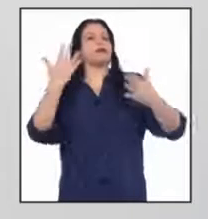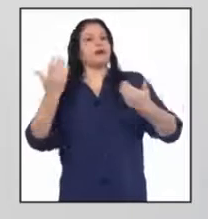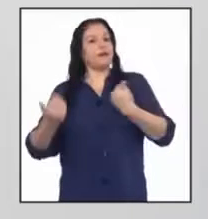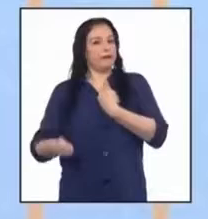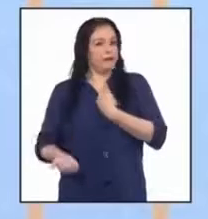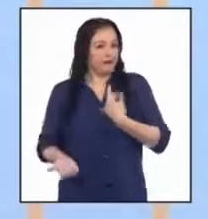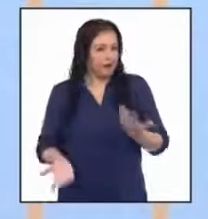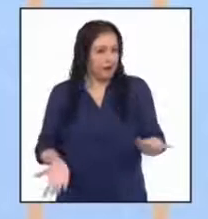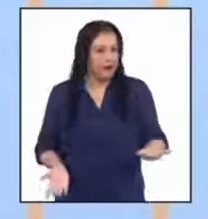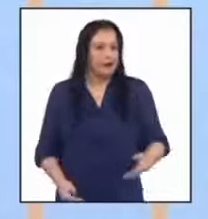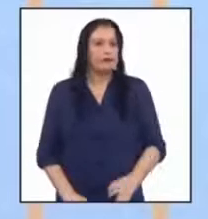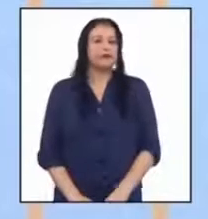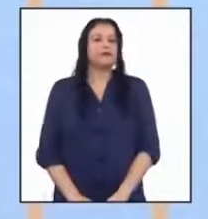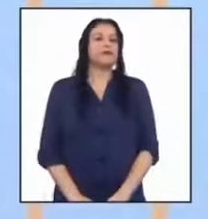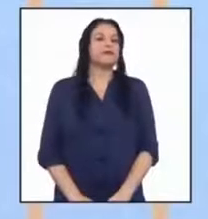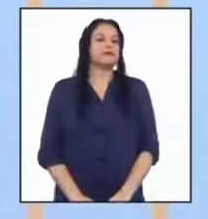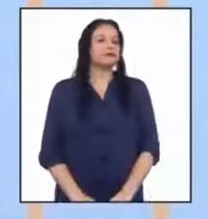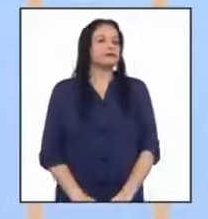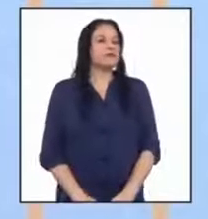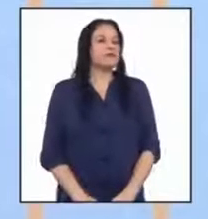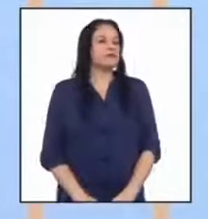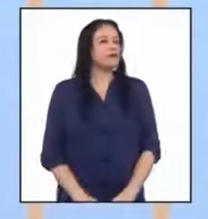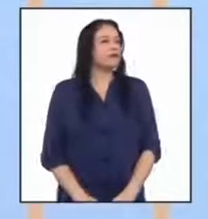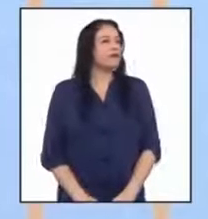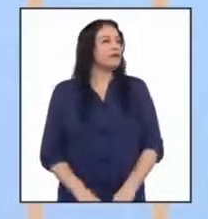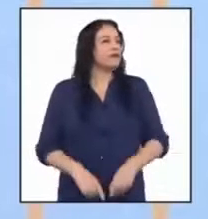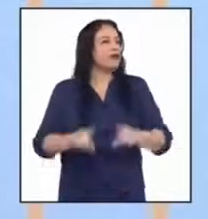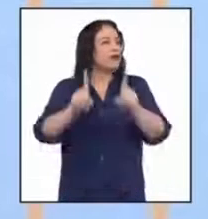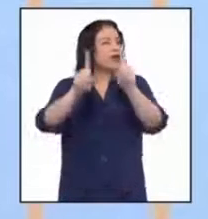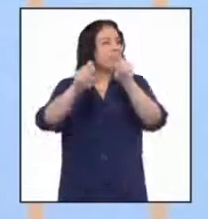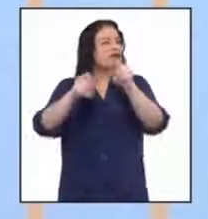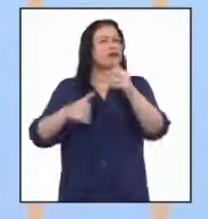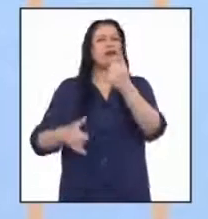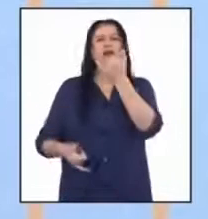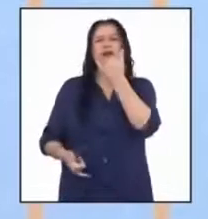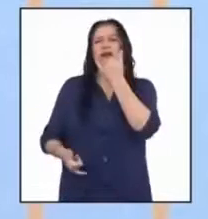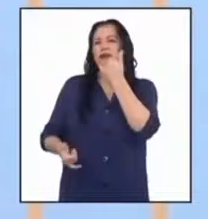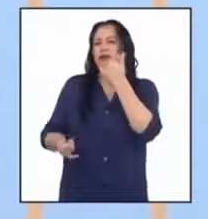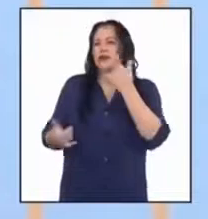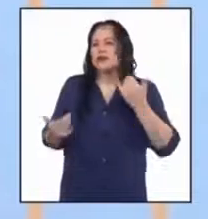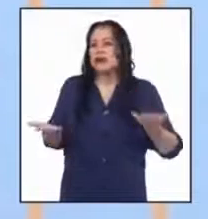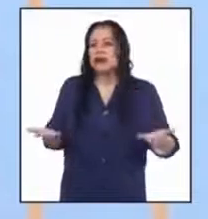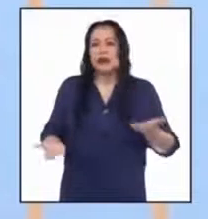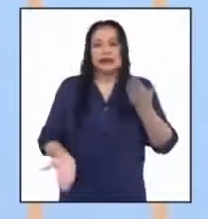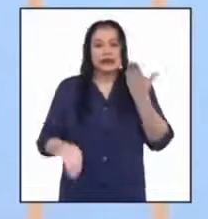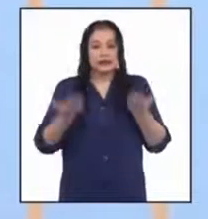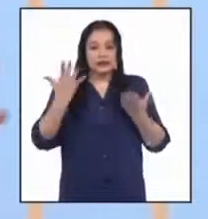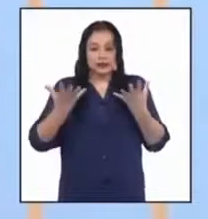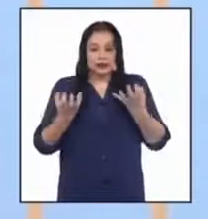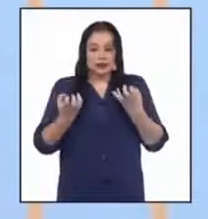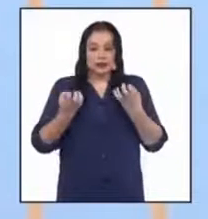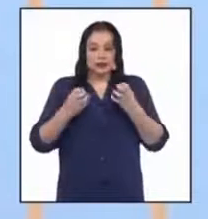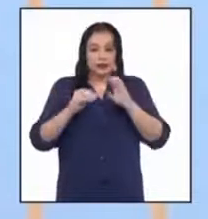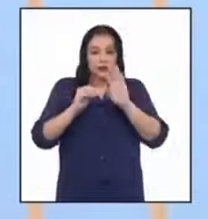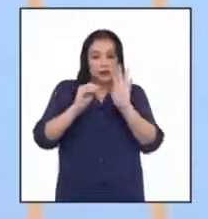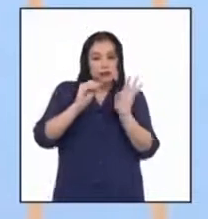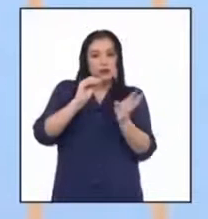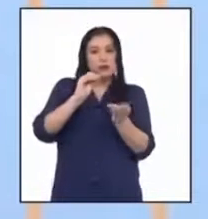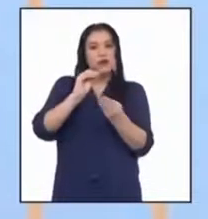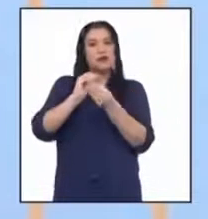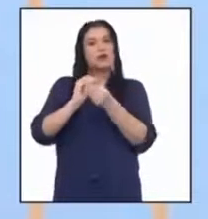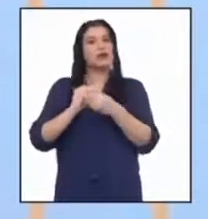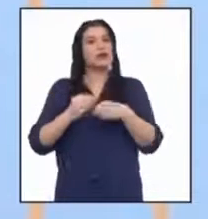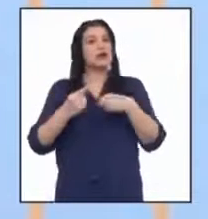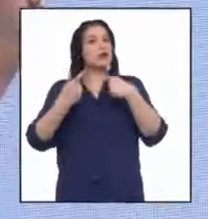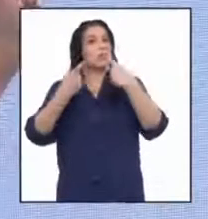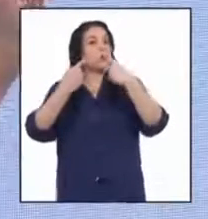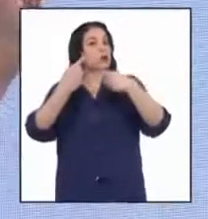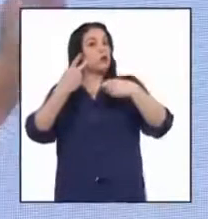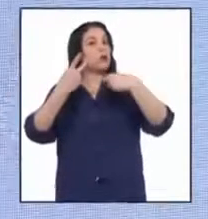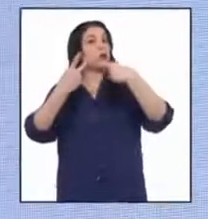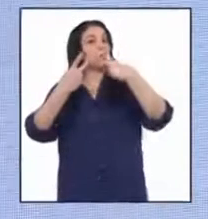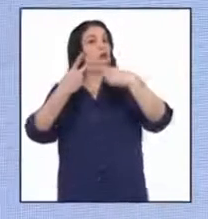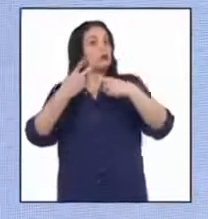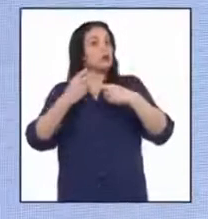monólogo. ¿Y qué pasaría si quiero incluir otros personajes en el monólogo?